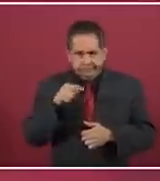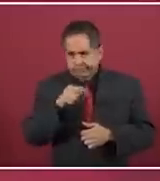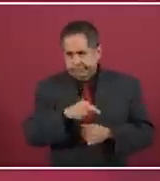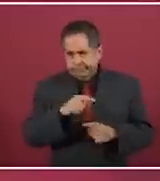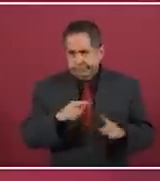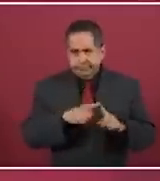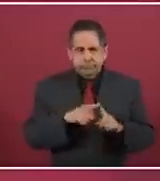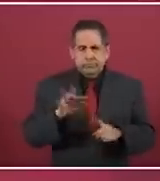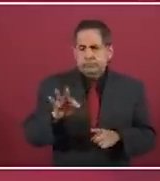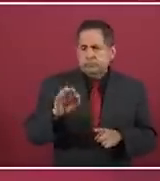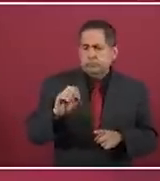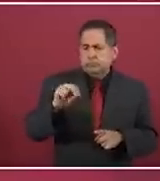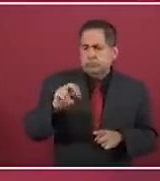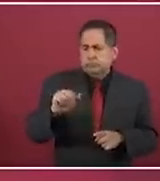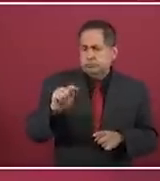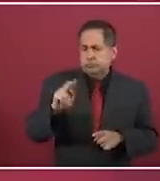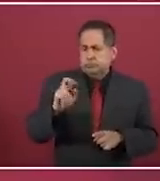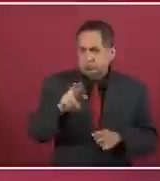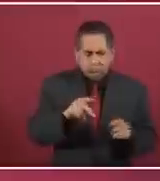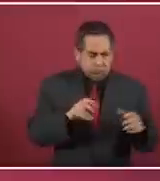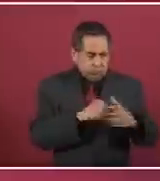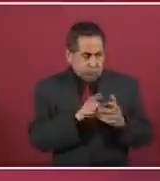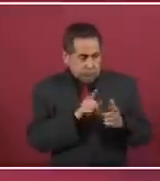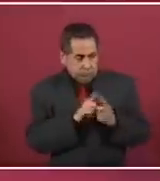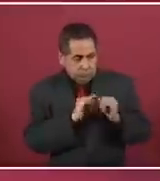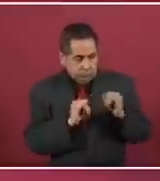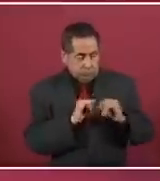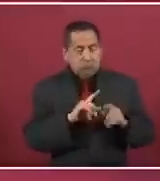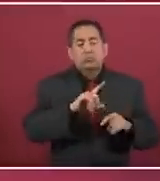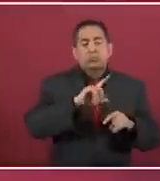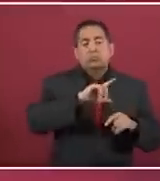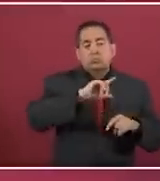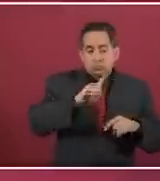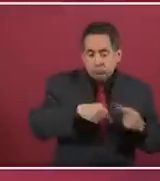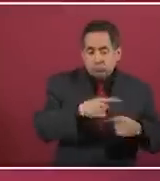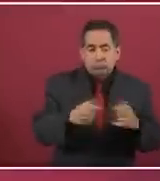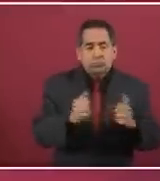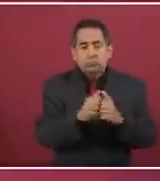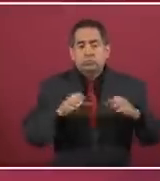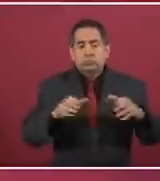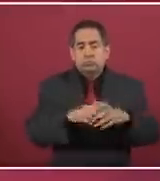de Fonatur, pero luego me voy a reunir con empresarios